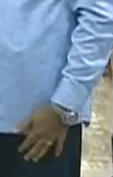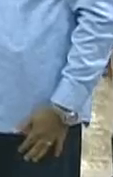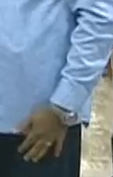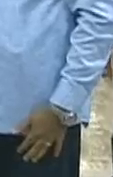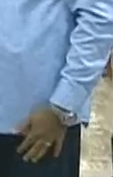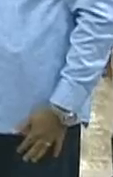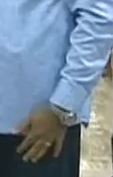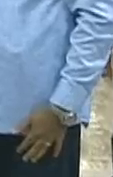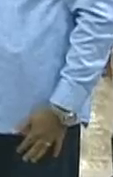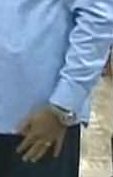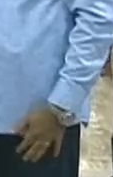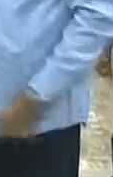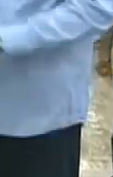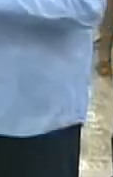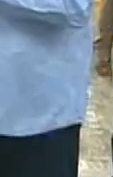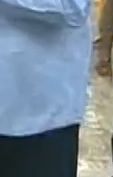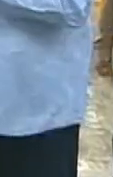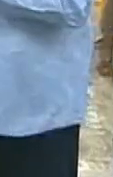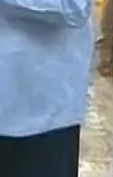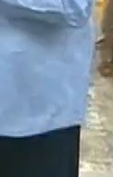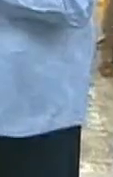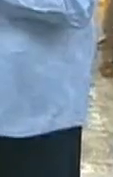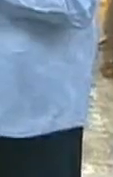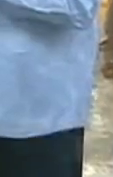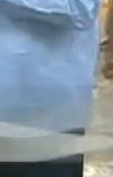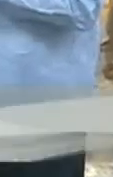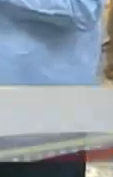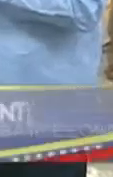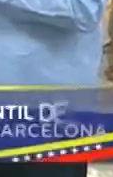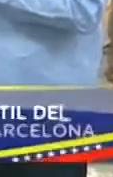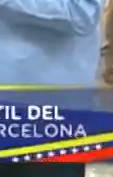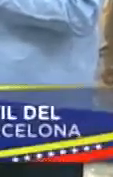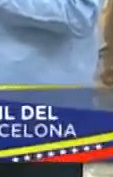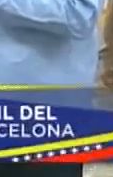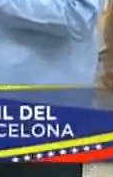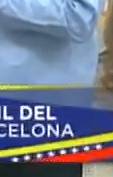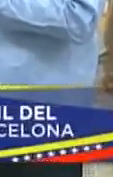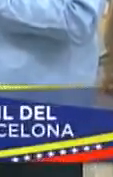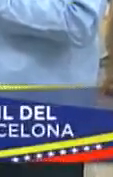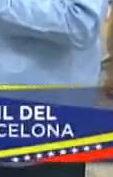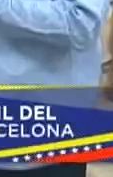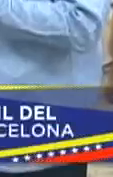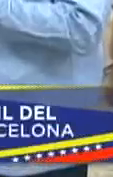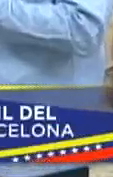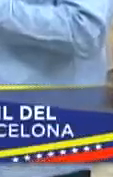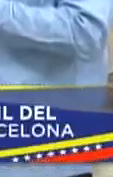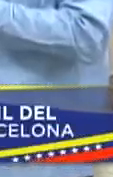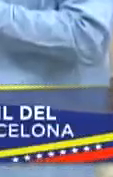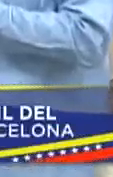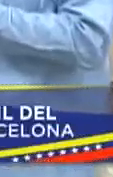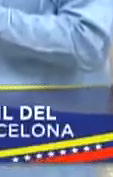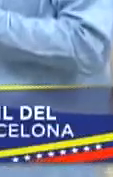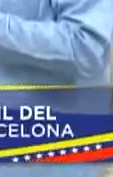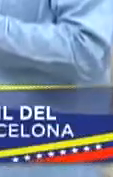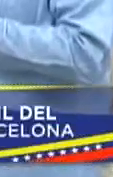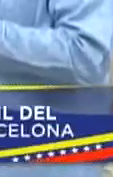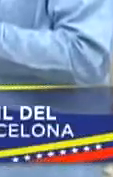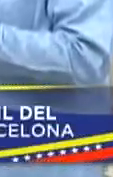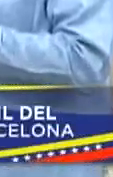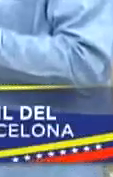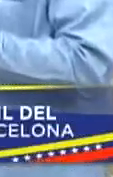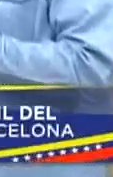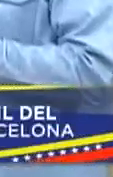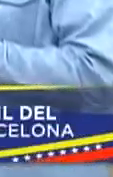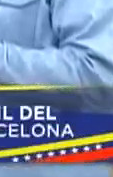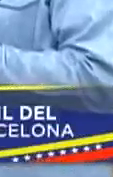zona económica especial, que es parte de lo que hemos venido trabajando, y bueno, esas áreas están para el desarrollo de la economía de la